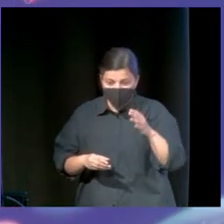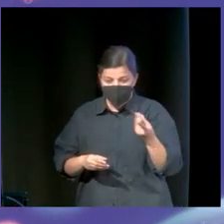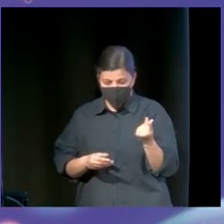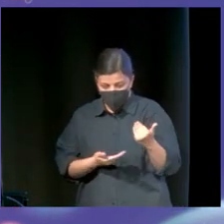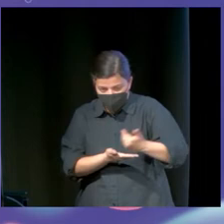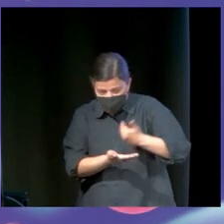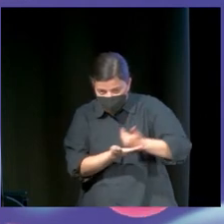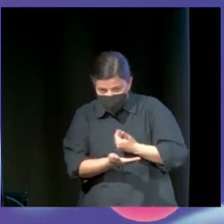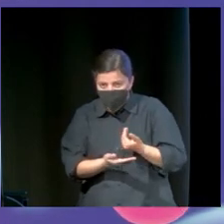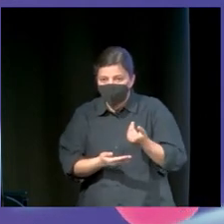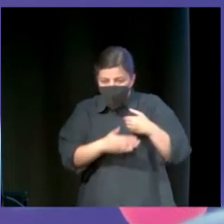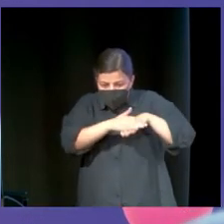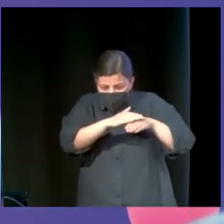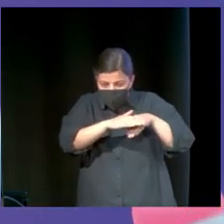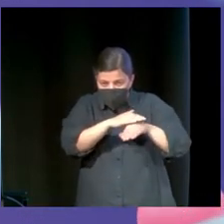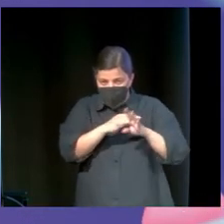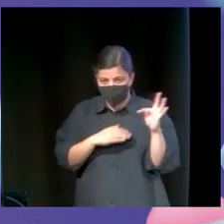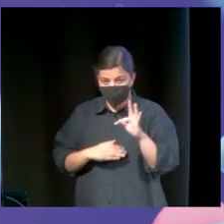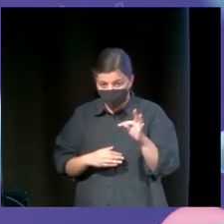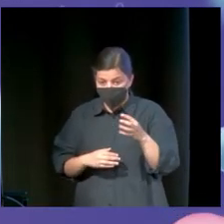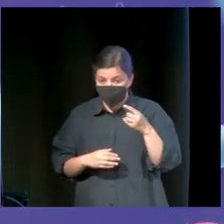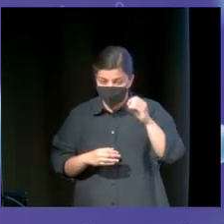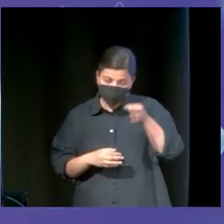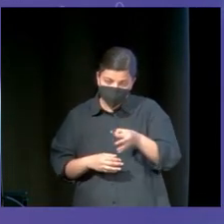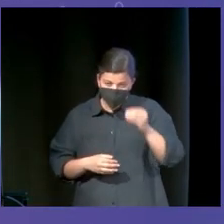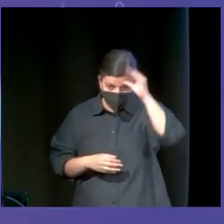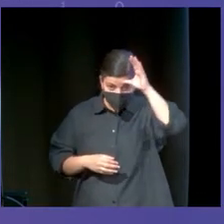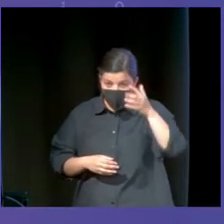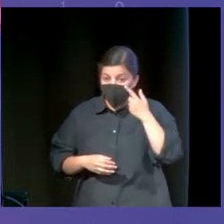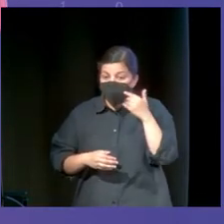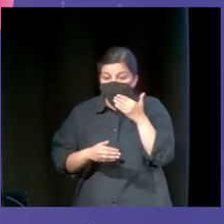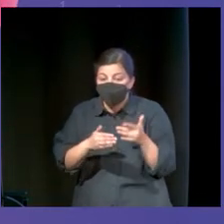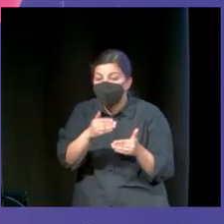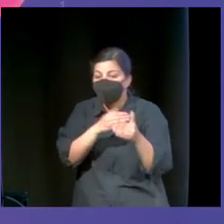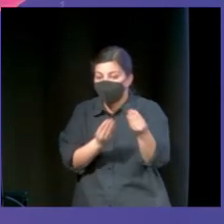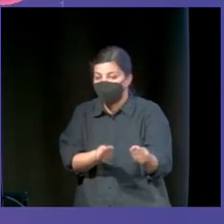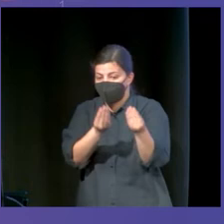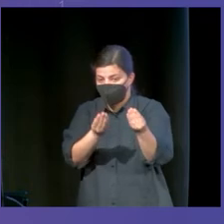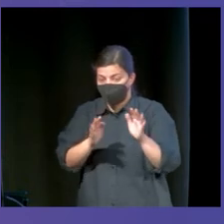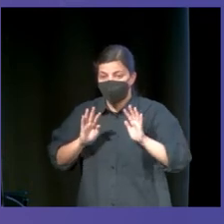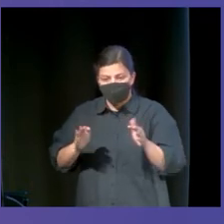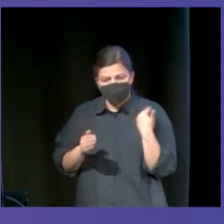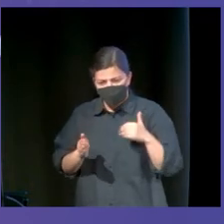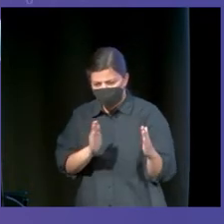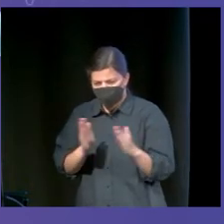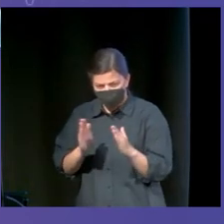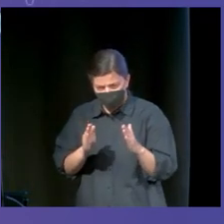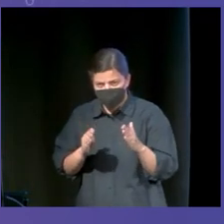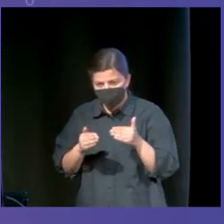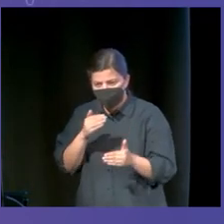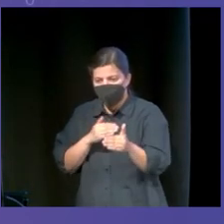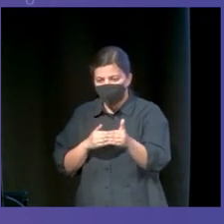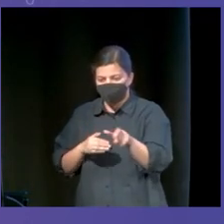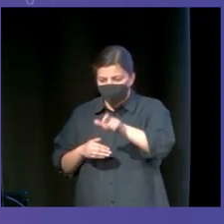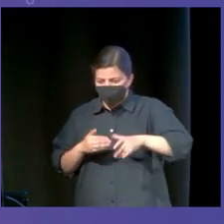de alguna almacenando esos tokens por si crece es en un futuro pero va a llegar un momento en el los usuarios vean